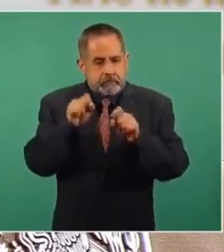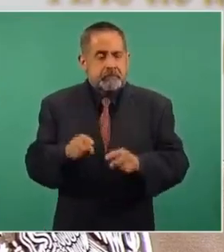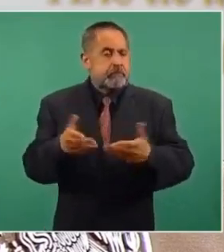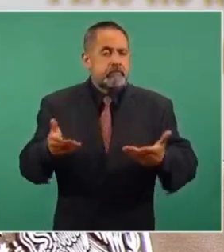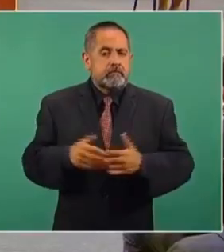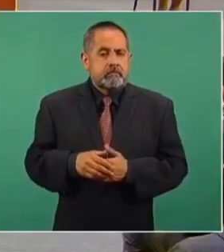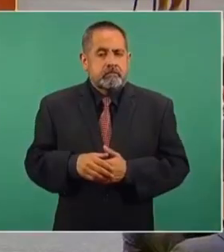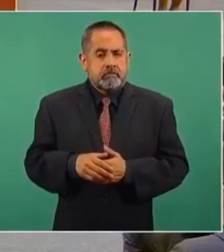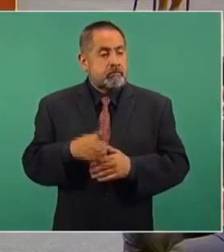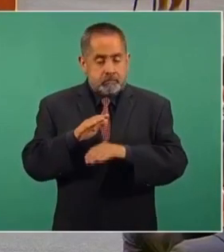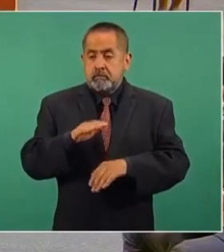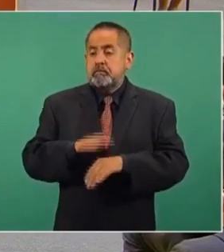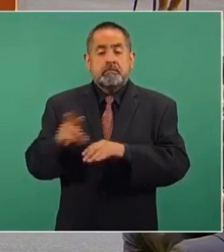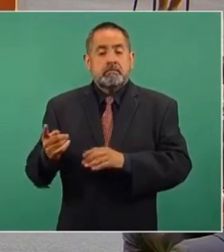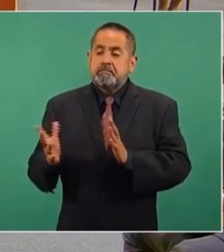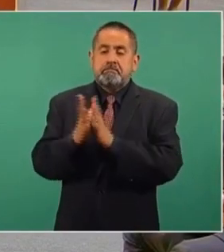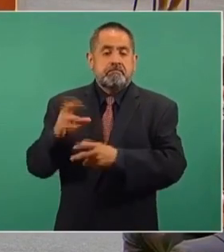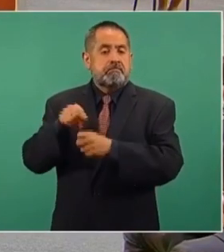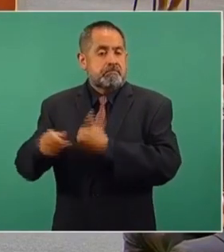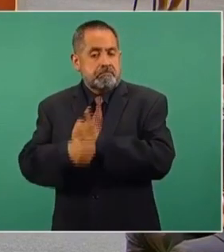que está participando,